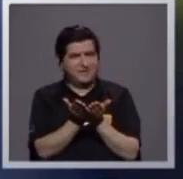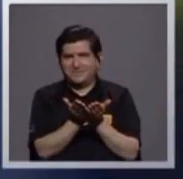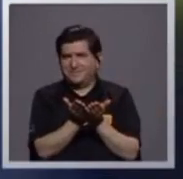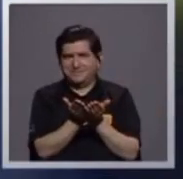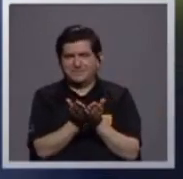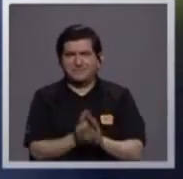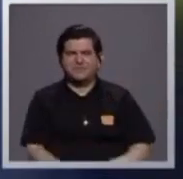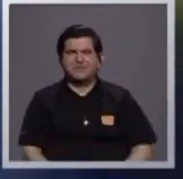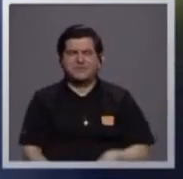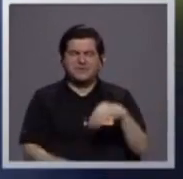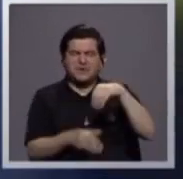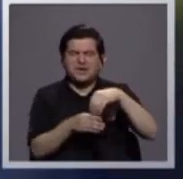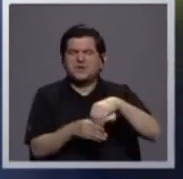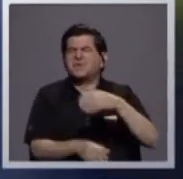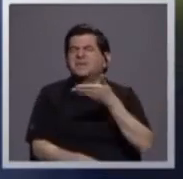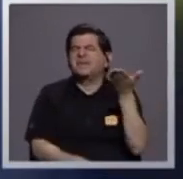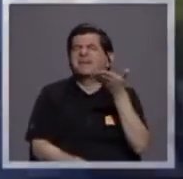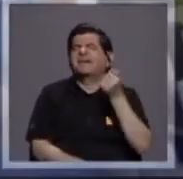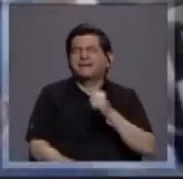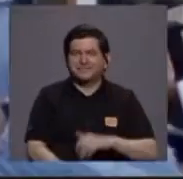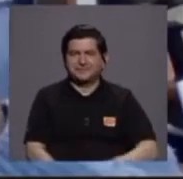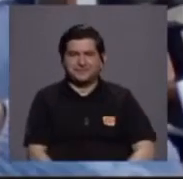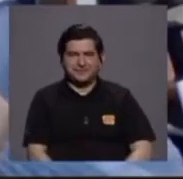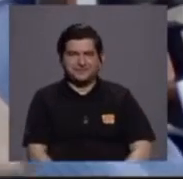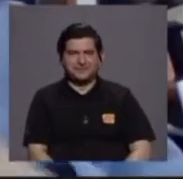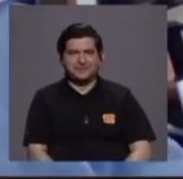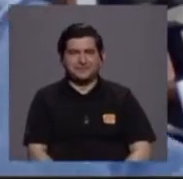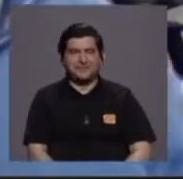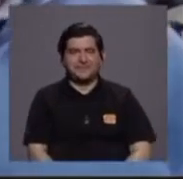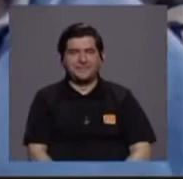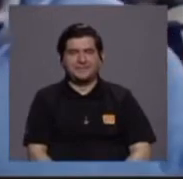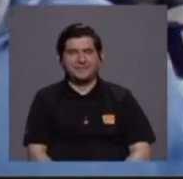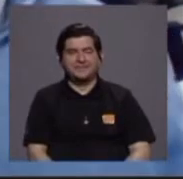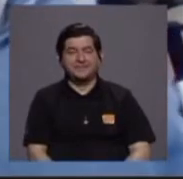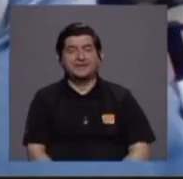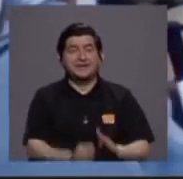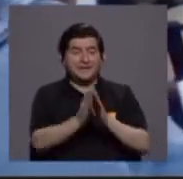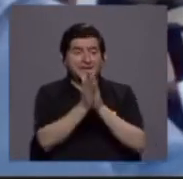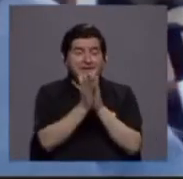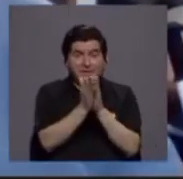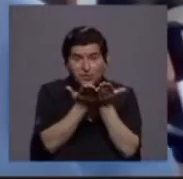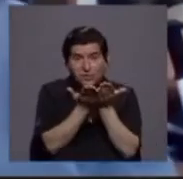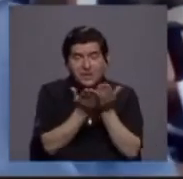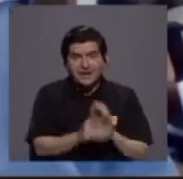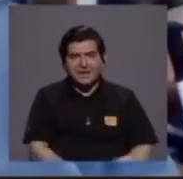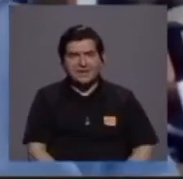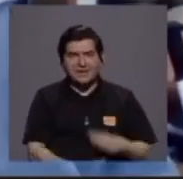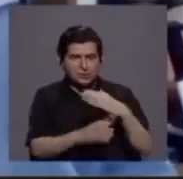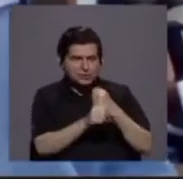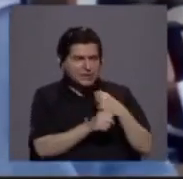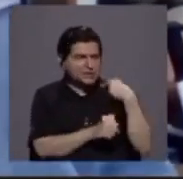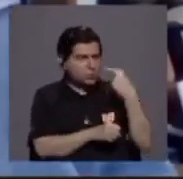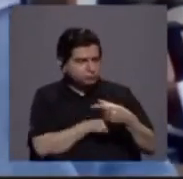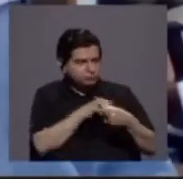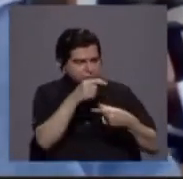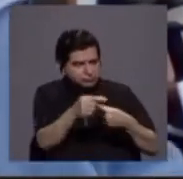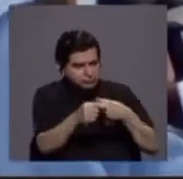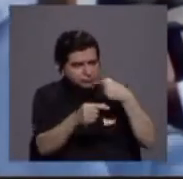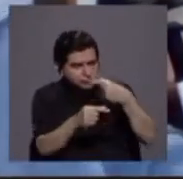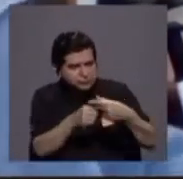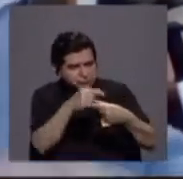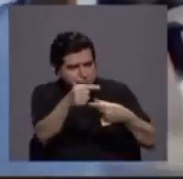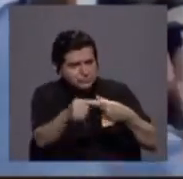¿Qué sí está, Gonzalo? Bueno, como el libro a fin de cuentas se fue haciendo paso a paso con